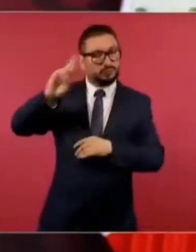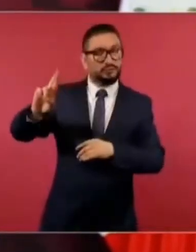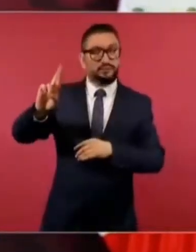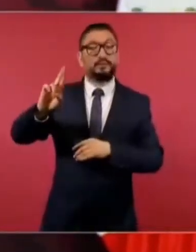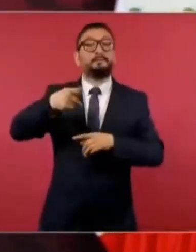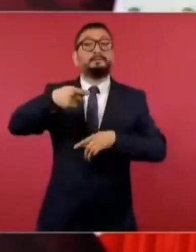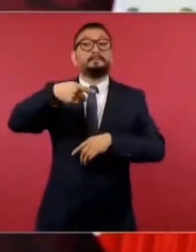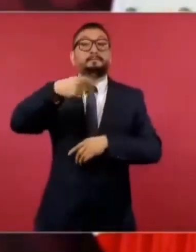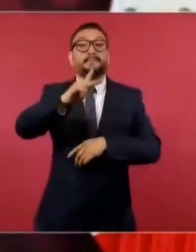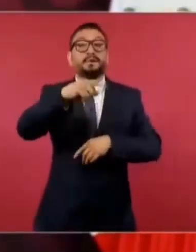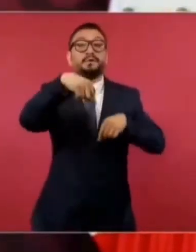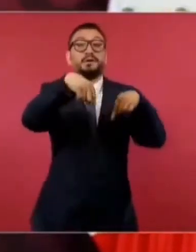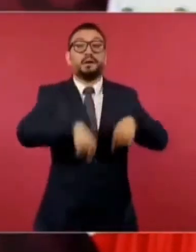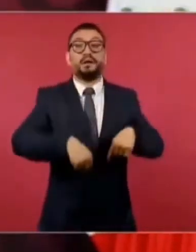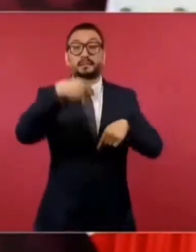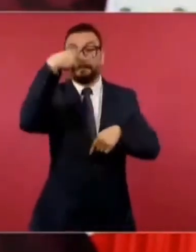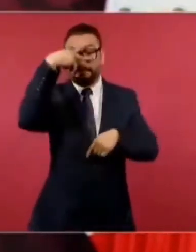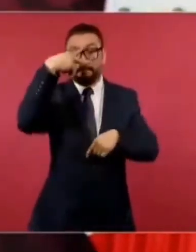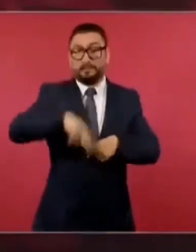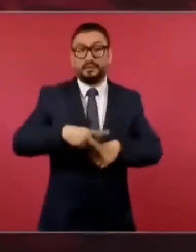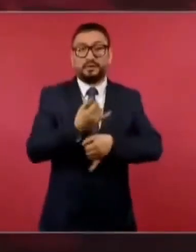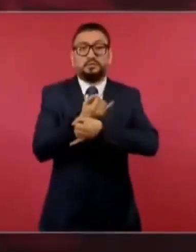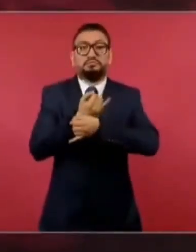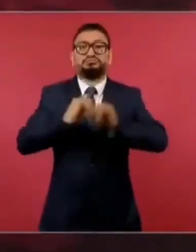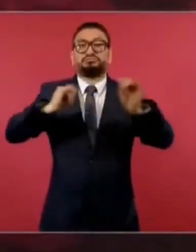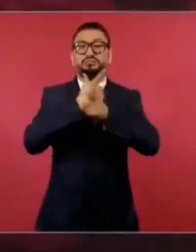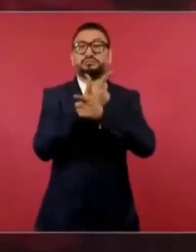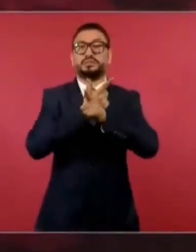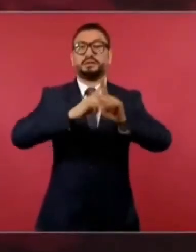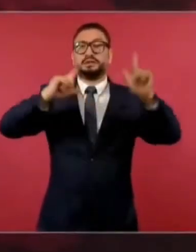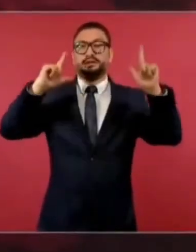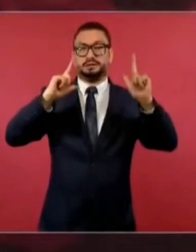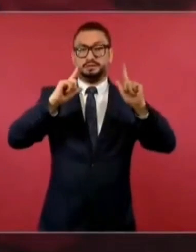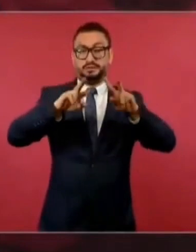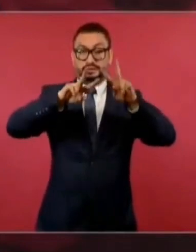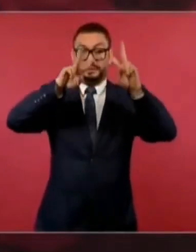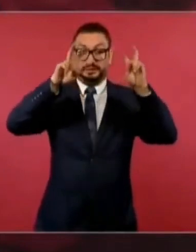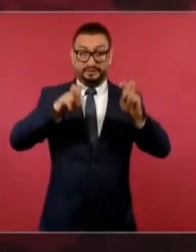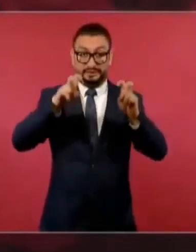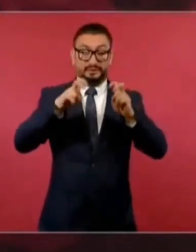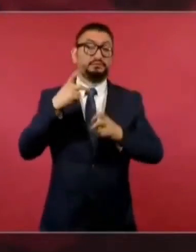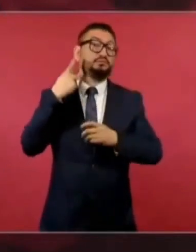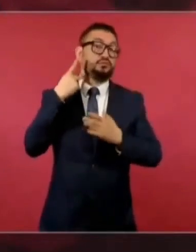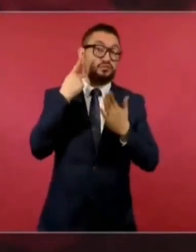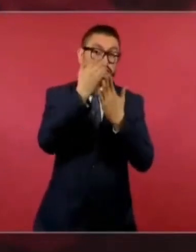seguir manteniendo su autonomía en cuanto a política económica,